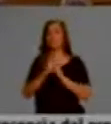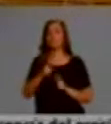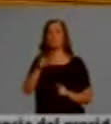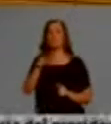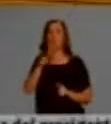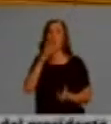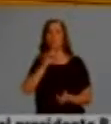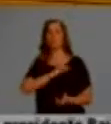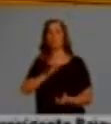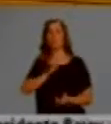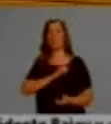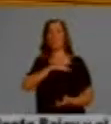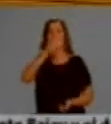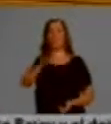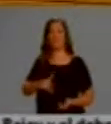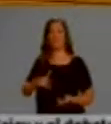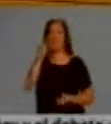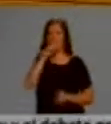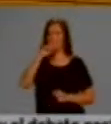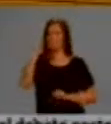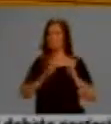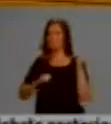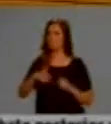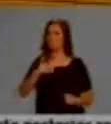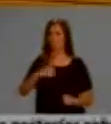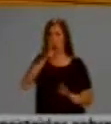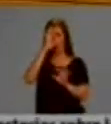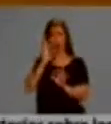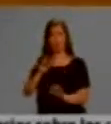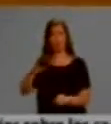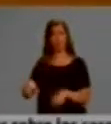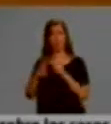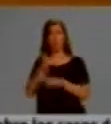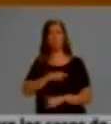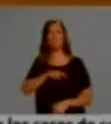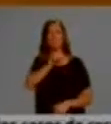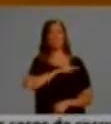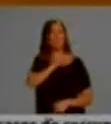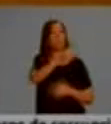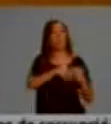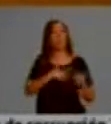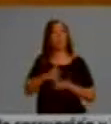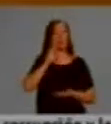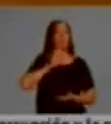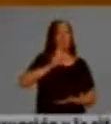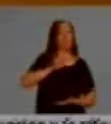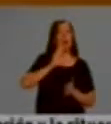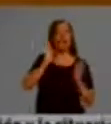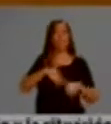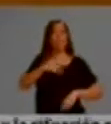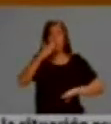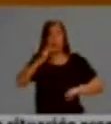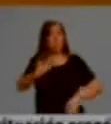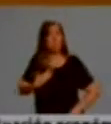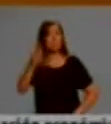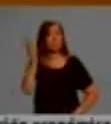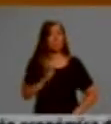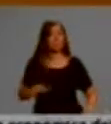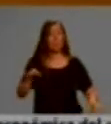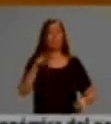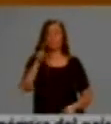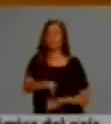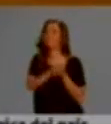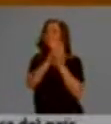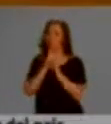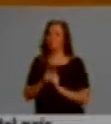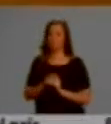cierta sensación de impunidad que tanto irrita, y con razón, a la sociedad española. Por lo tanto, señorías, en este